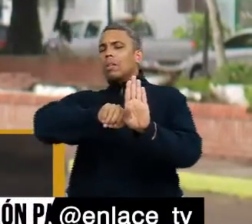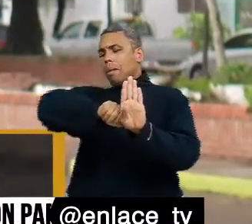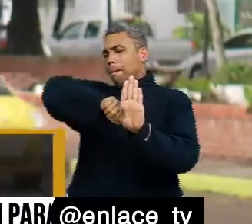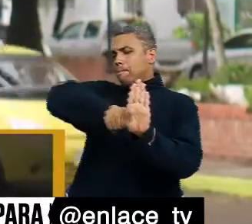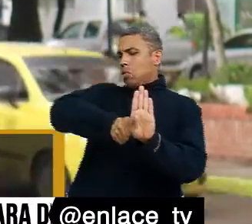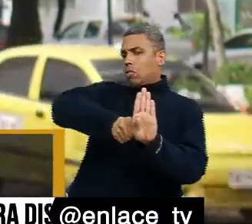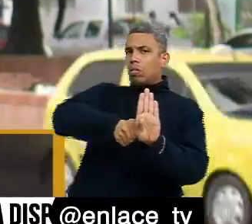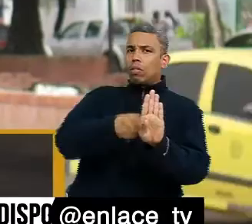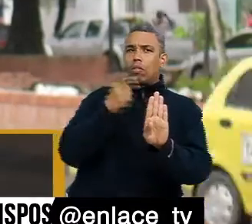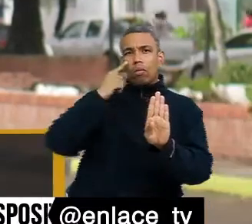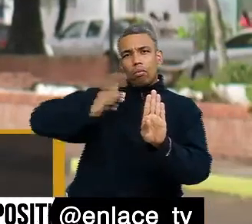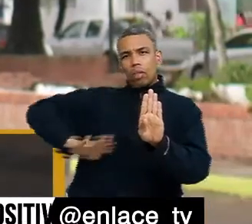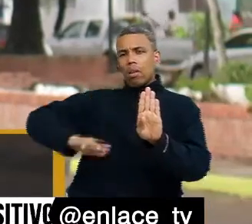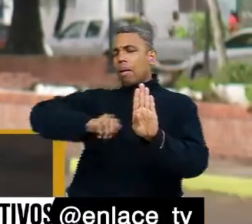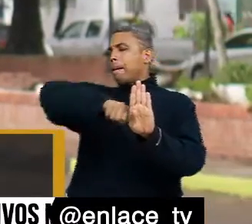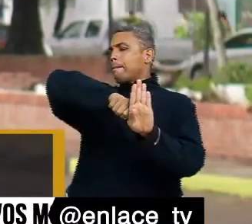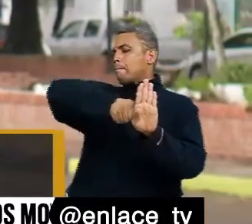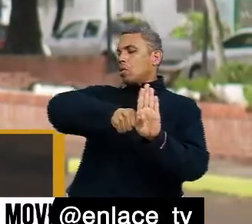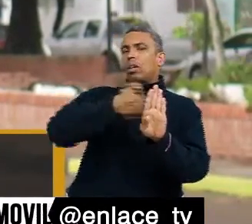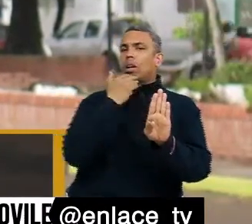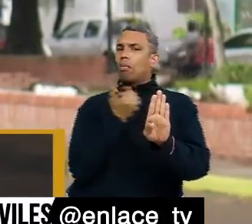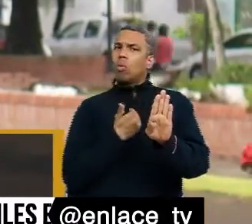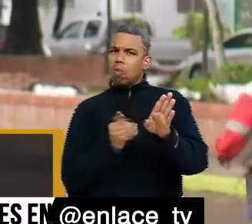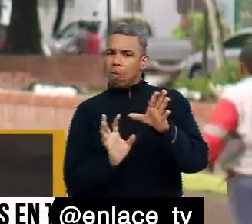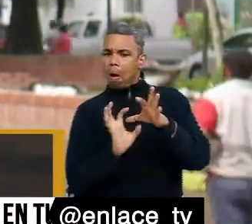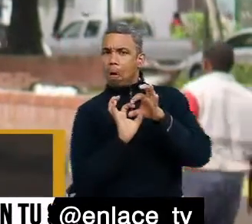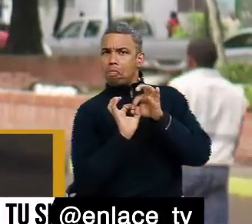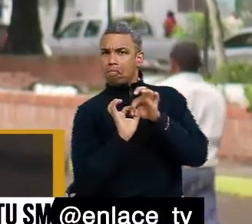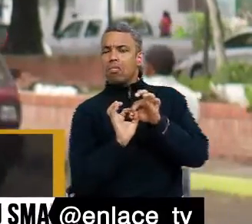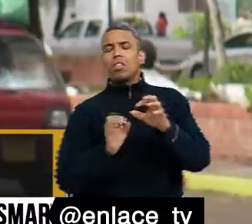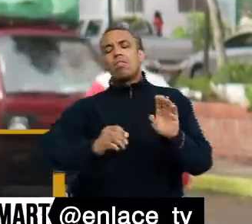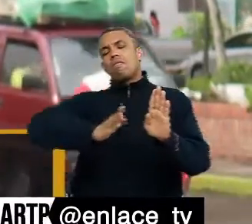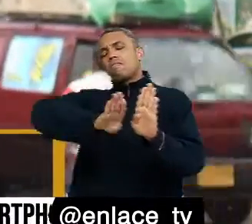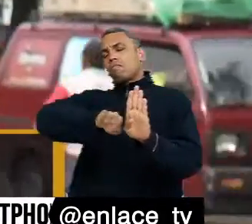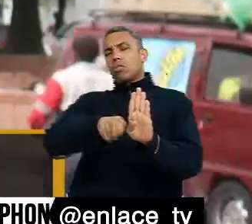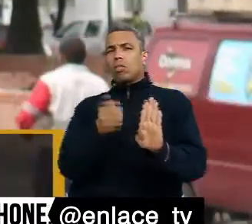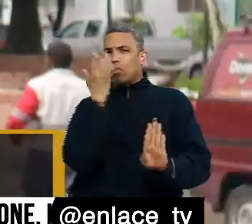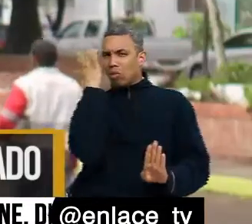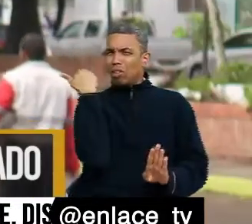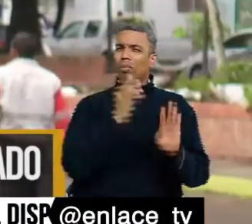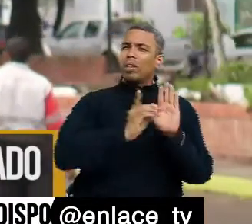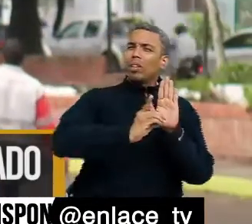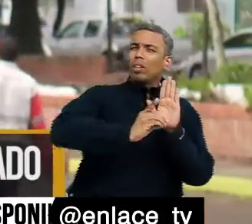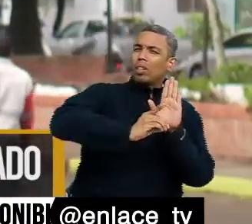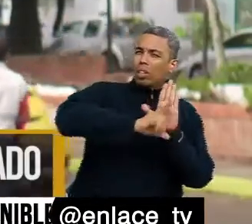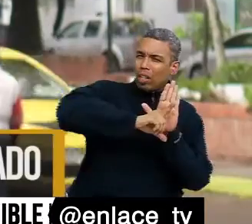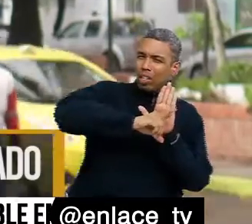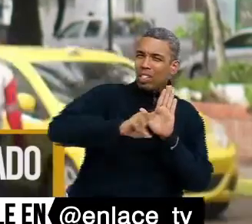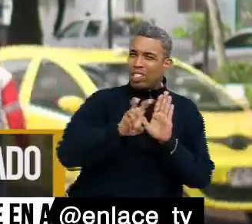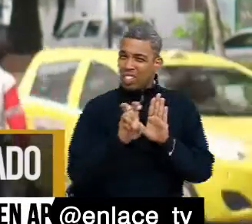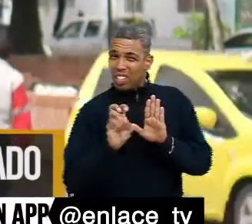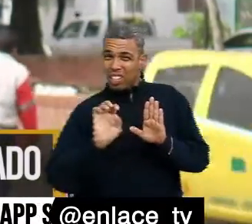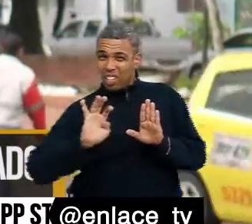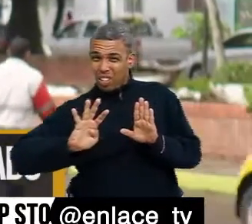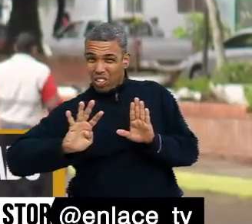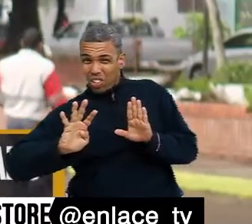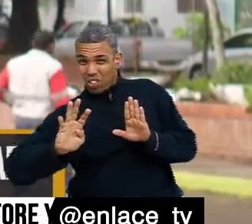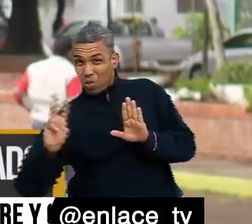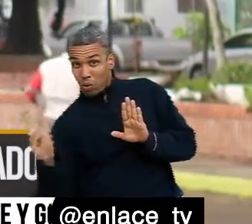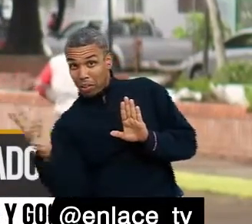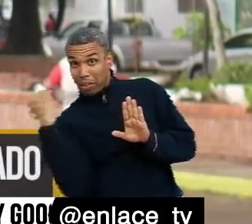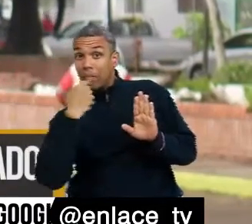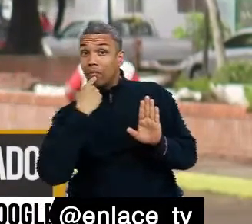secuestro porque están violando totalmente todas las normas sobre el decreto 2350, la ley 743, ¿sí? En donde